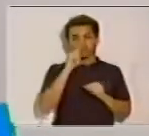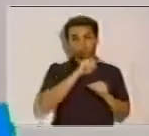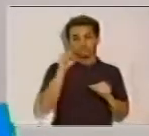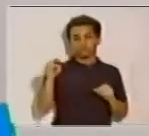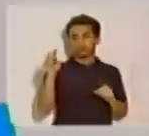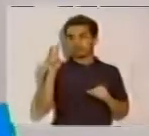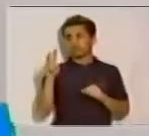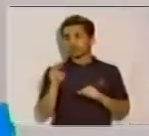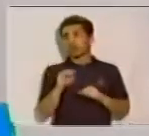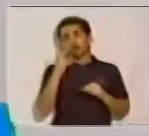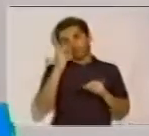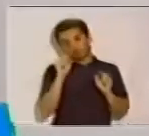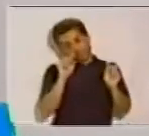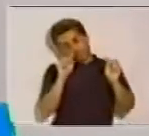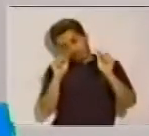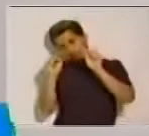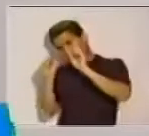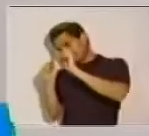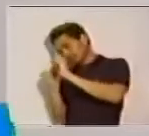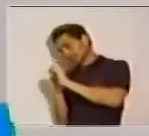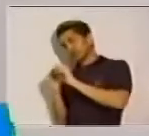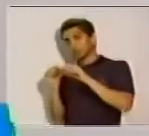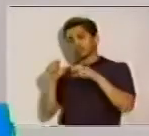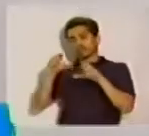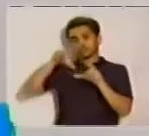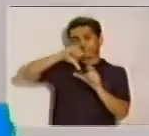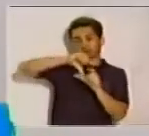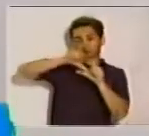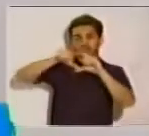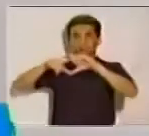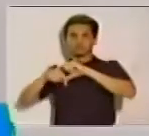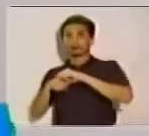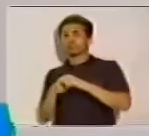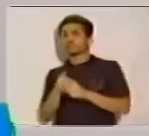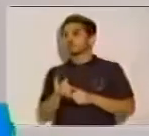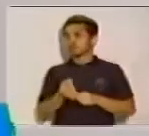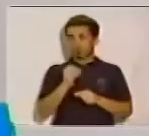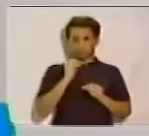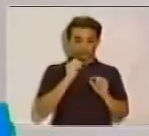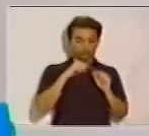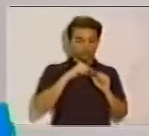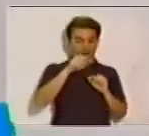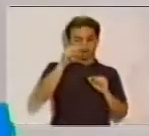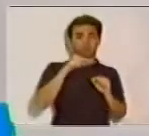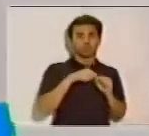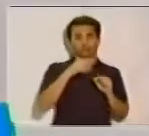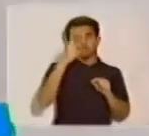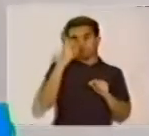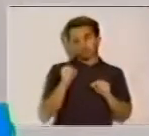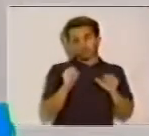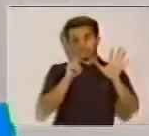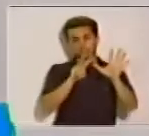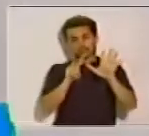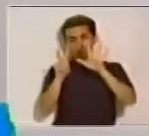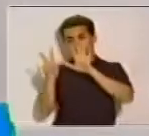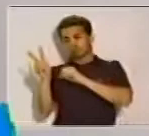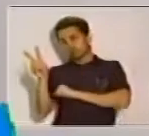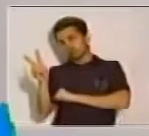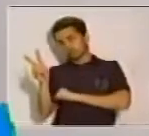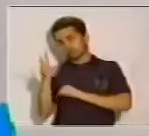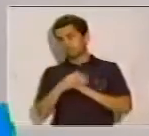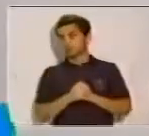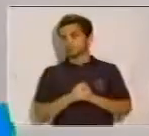Lo vuelvo a correr. El cero lo coincido con el centro. Mido otro 72.